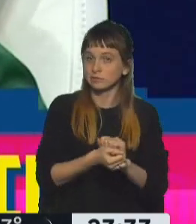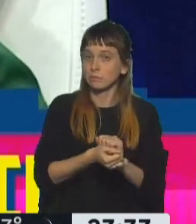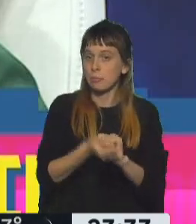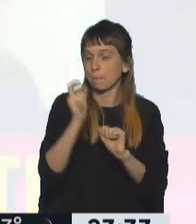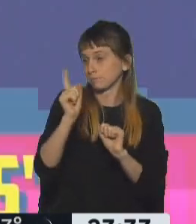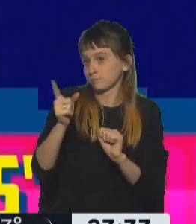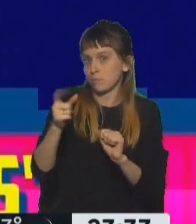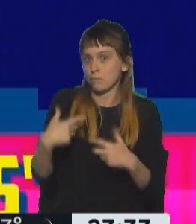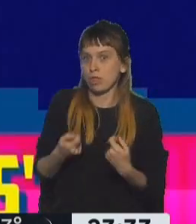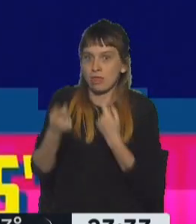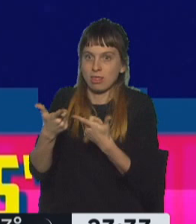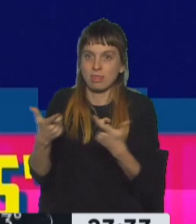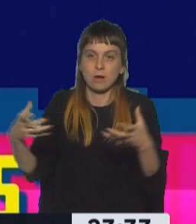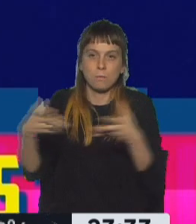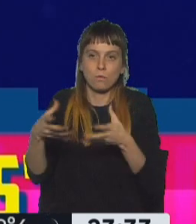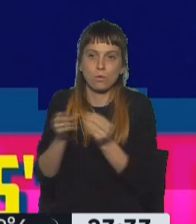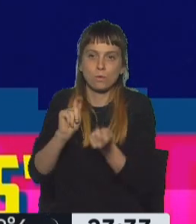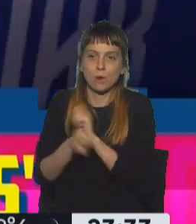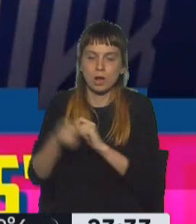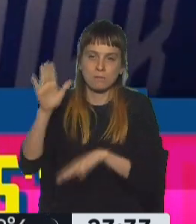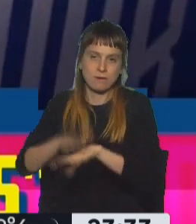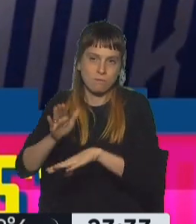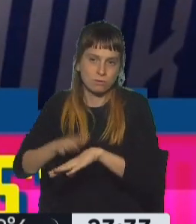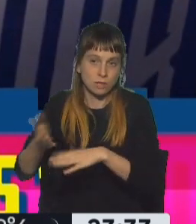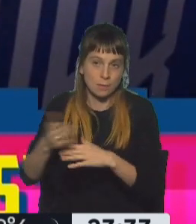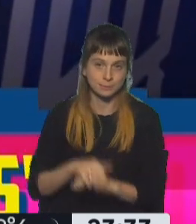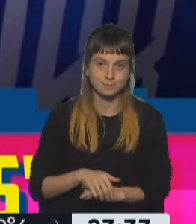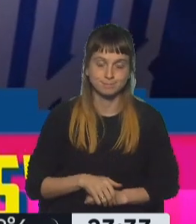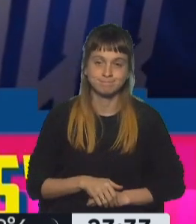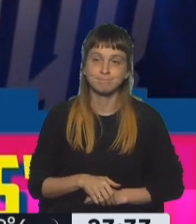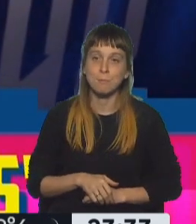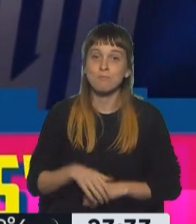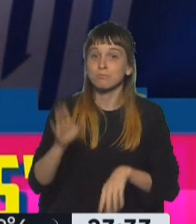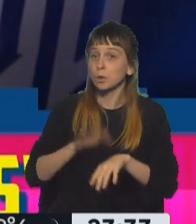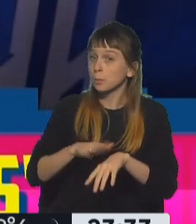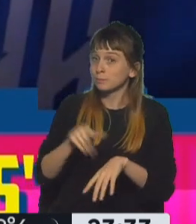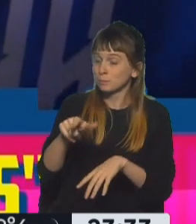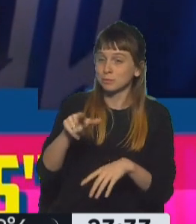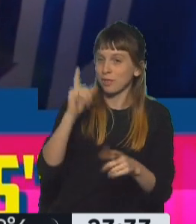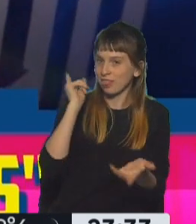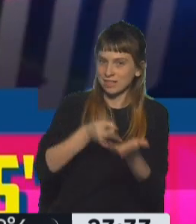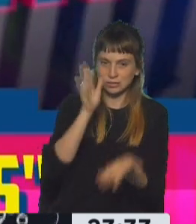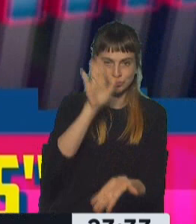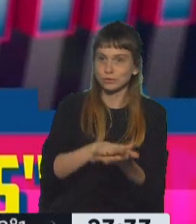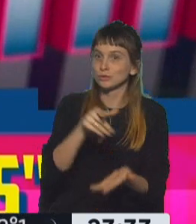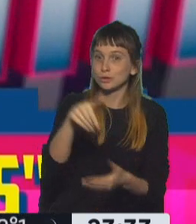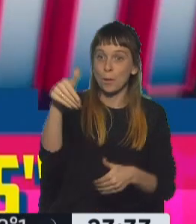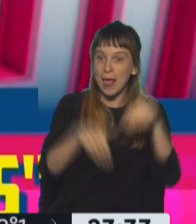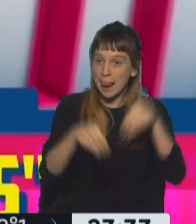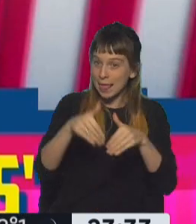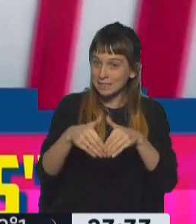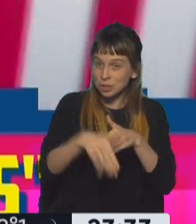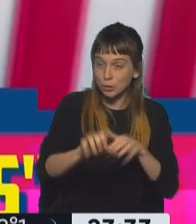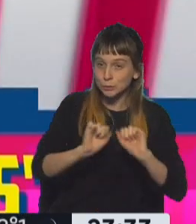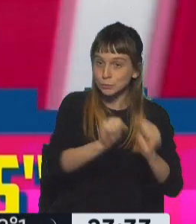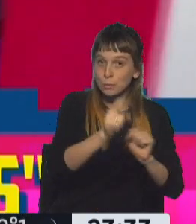por el Cambio, ¿no? Con la suspensión de las dos elecciones. Eso tomó... La gente me parece que entendió que acá estaba pasando algo muy grave